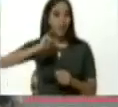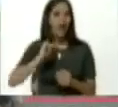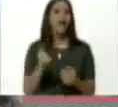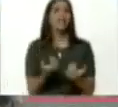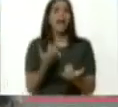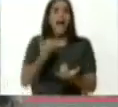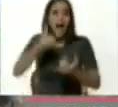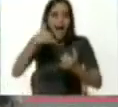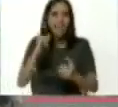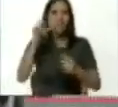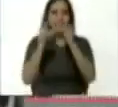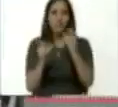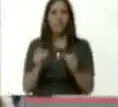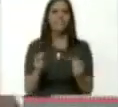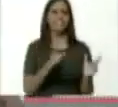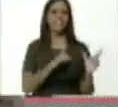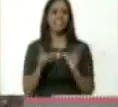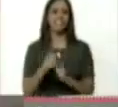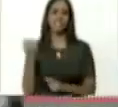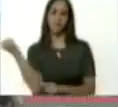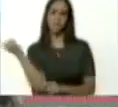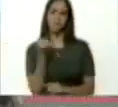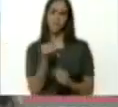lo hay personas que están ahí. Ya